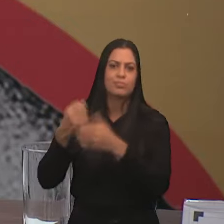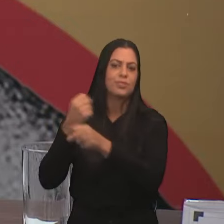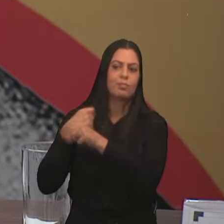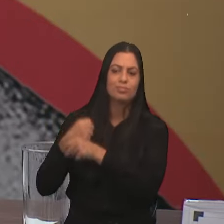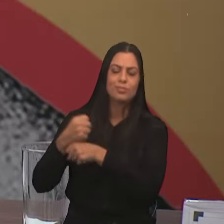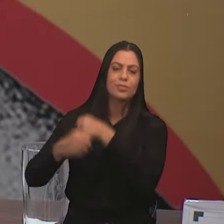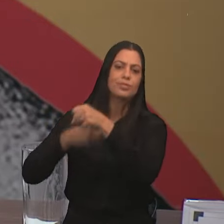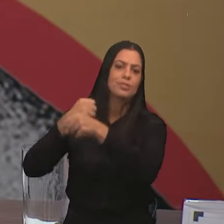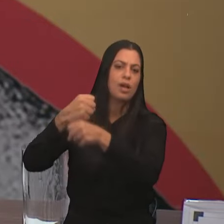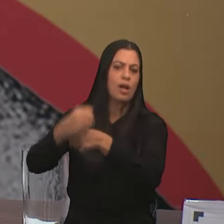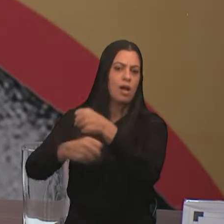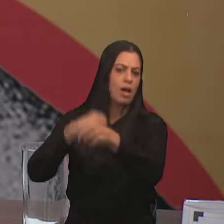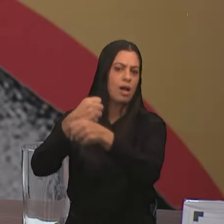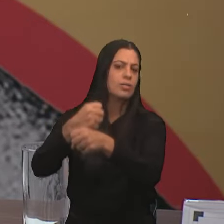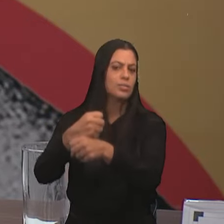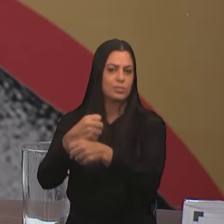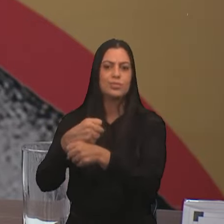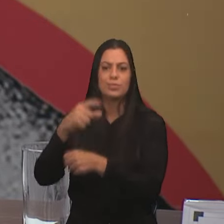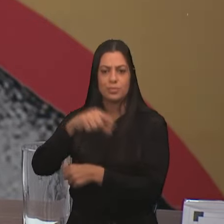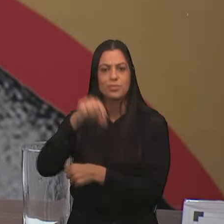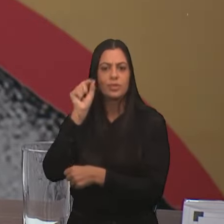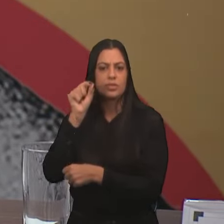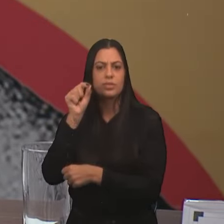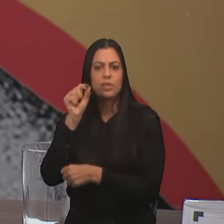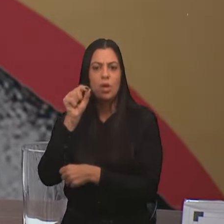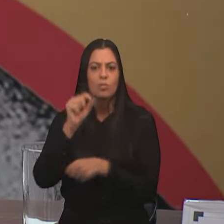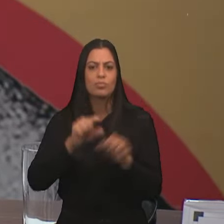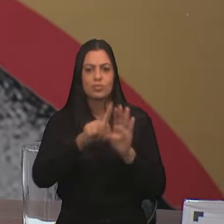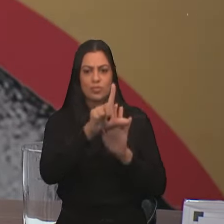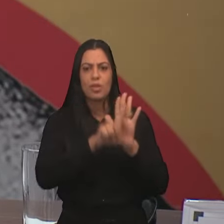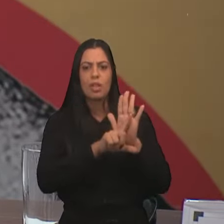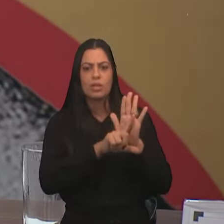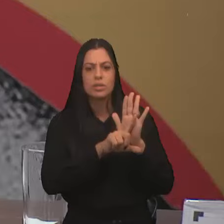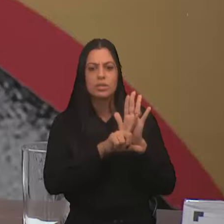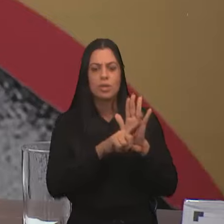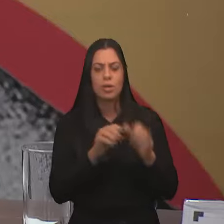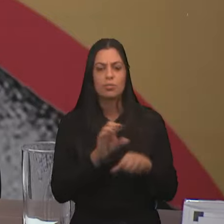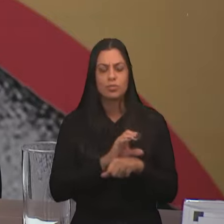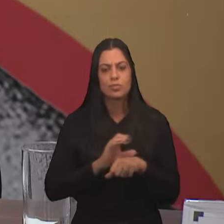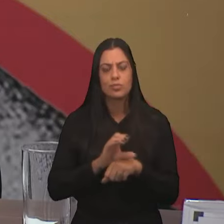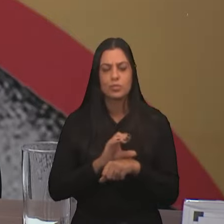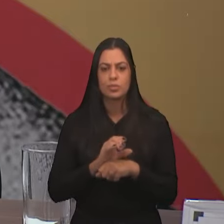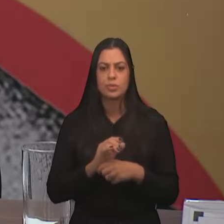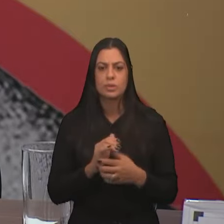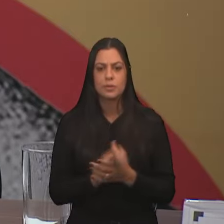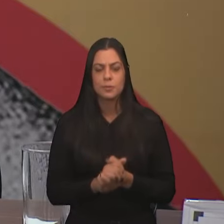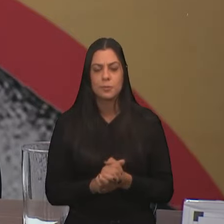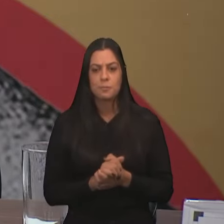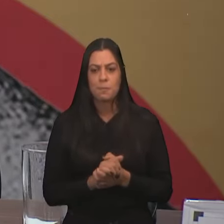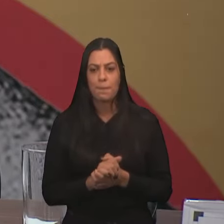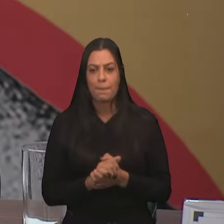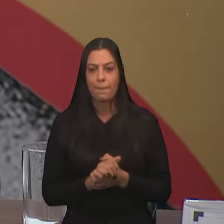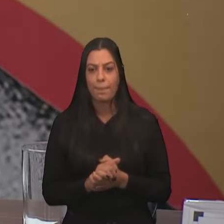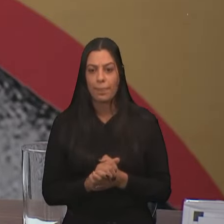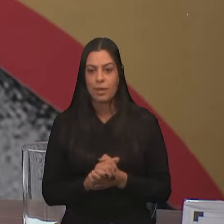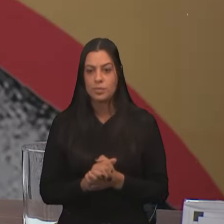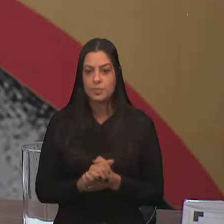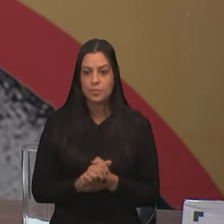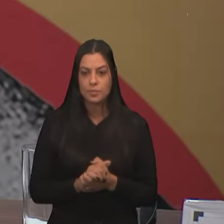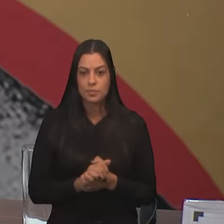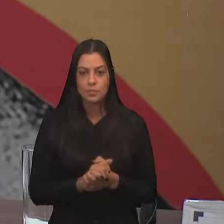la decisión del propio legislador constituyente.